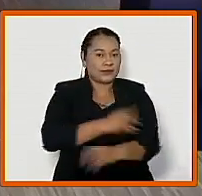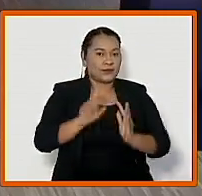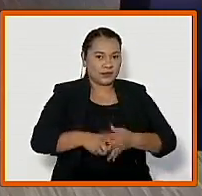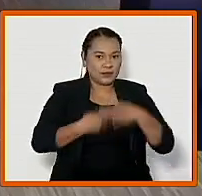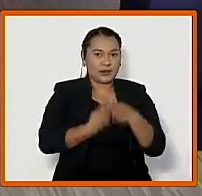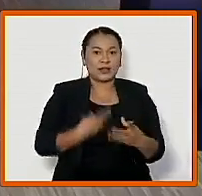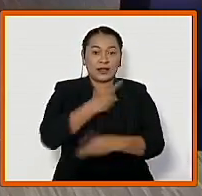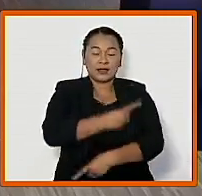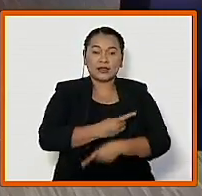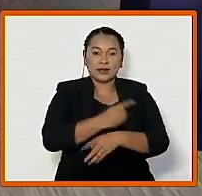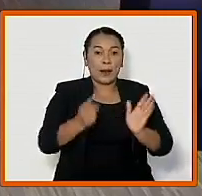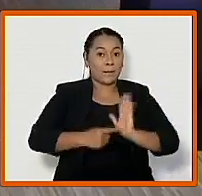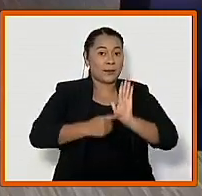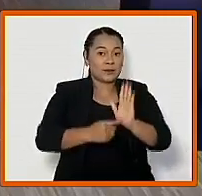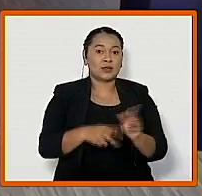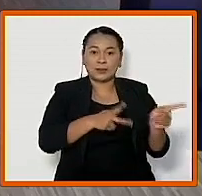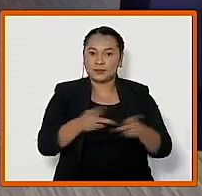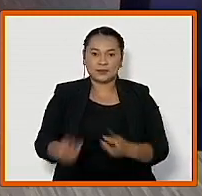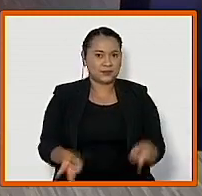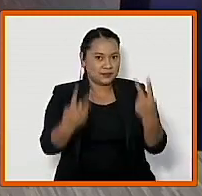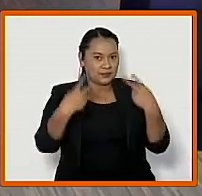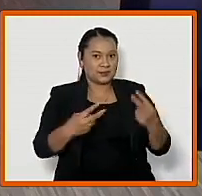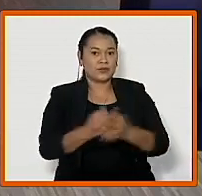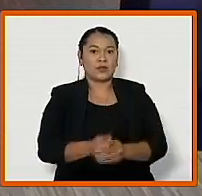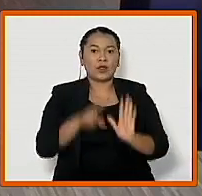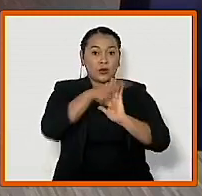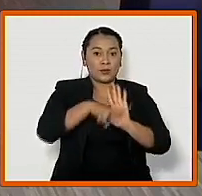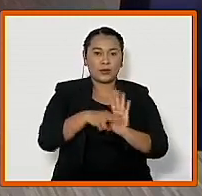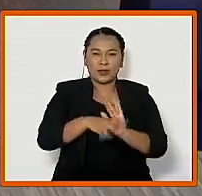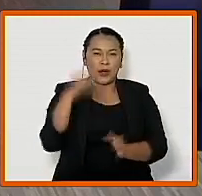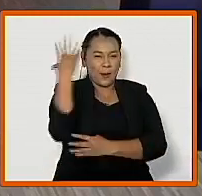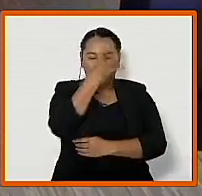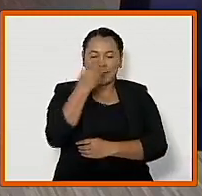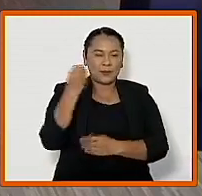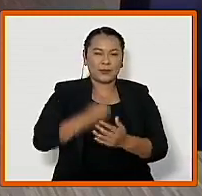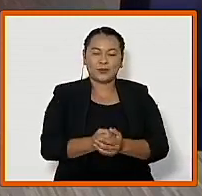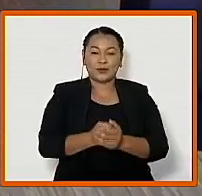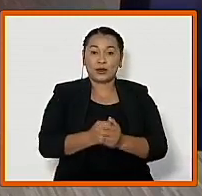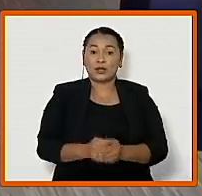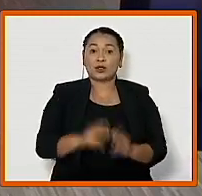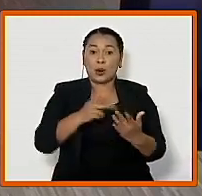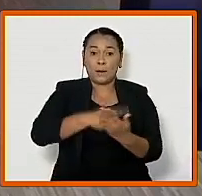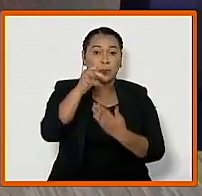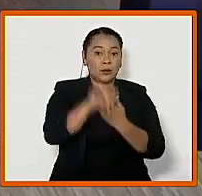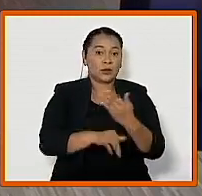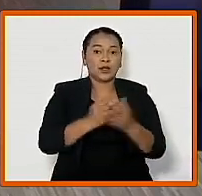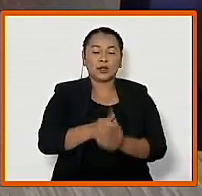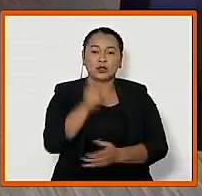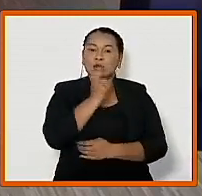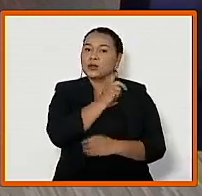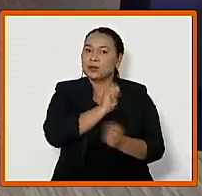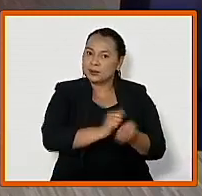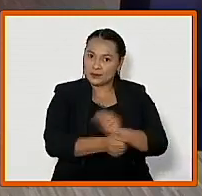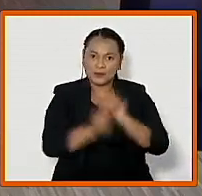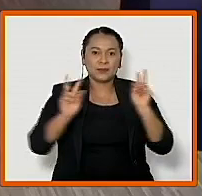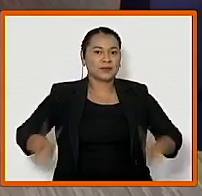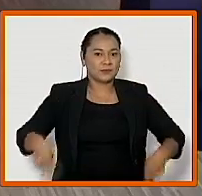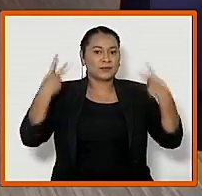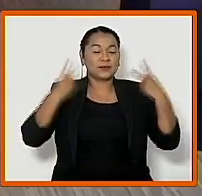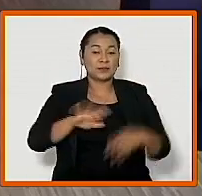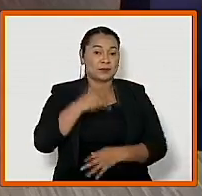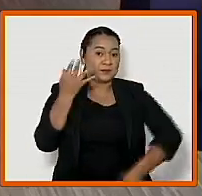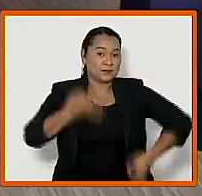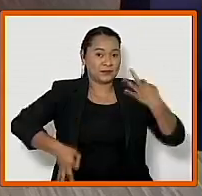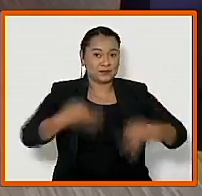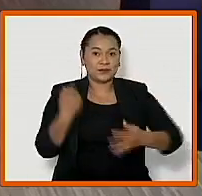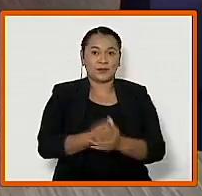queremos presentar a nuestros televidentes un video muy hermoso, y es que la ruta solidaria del programa de Loto, Cambiando Vidas con Alegría, nos permitió llegar